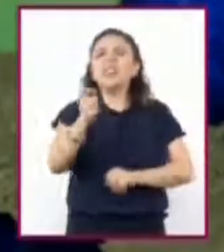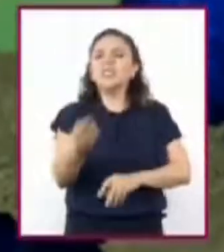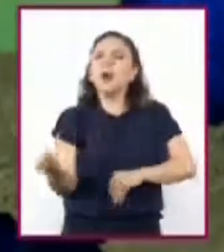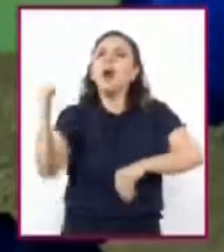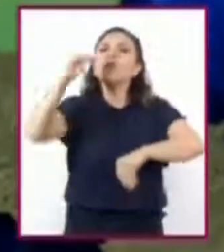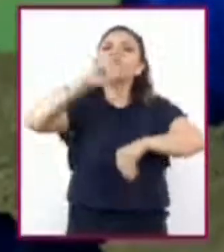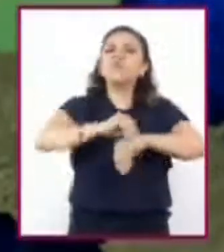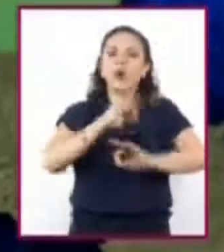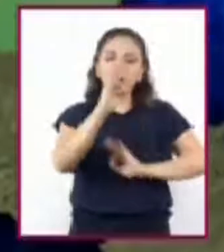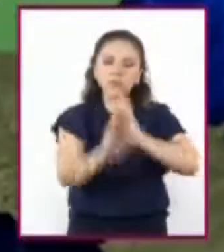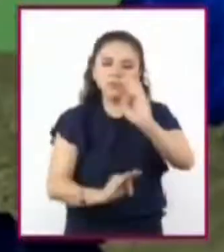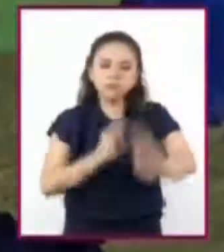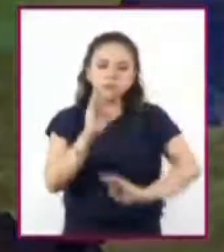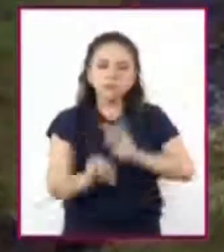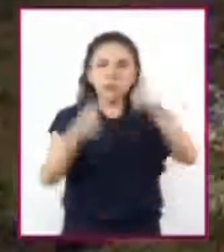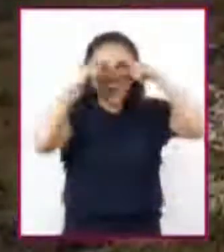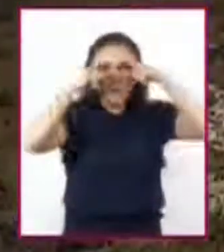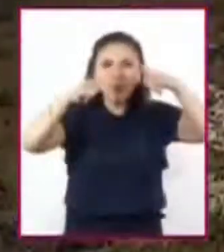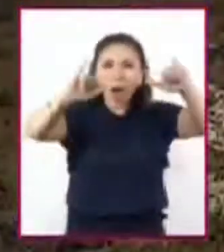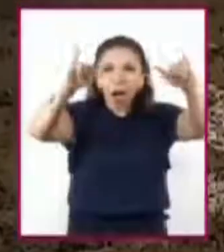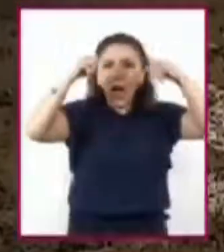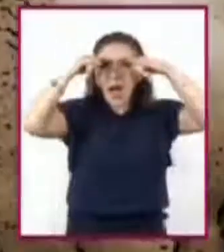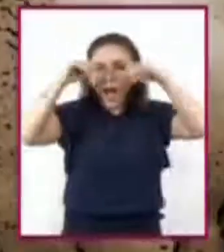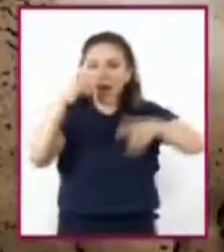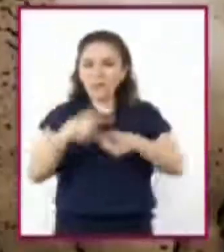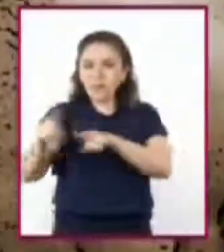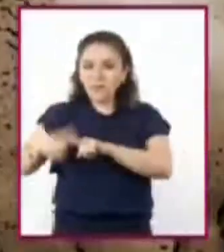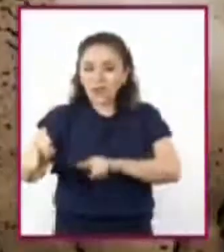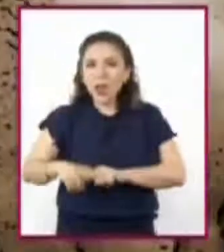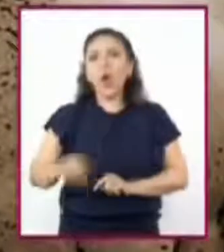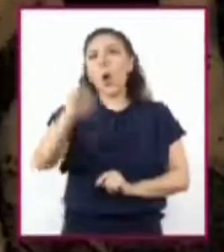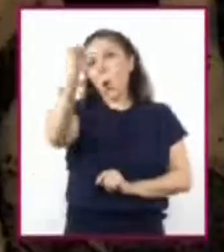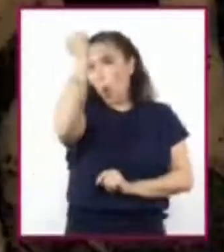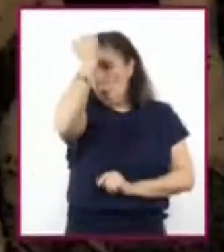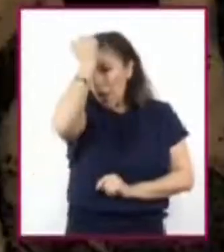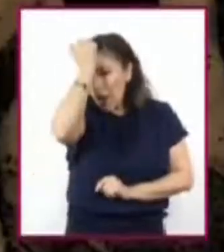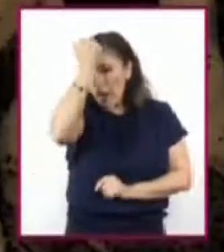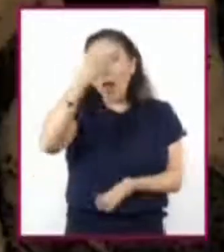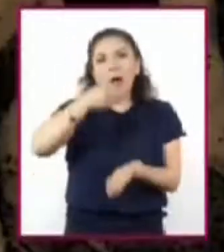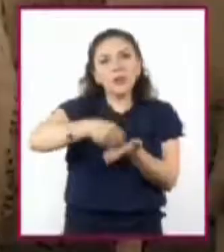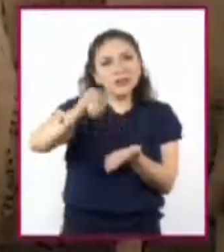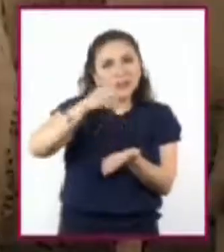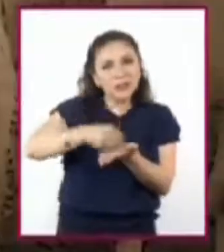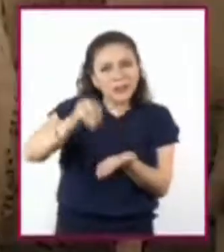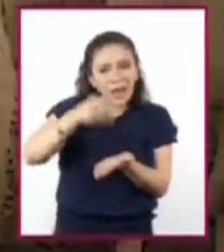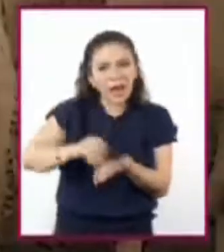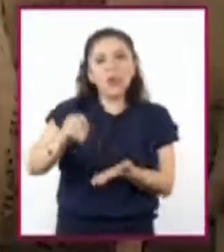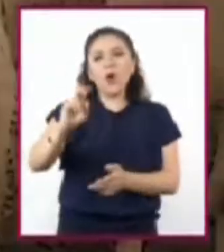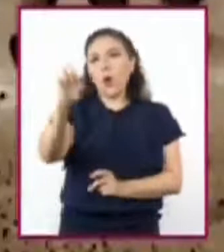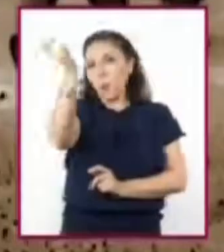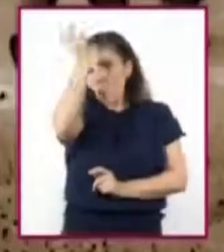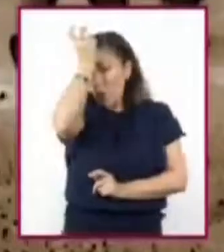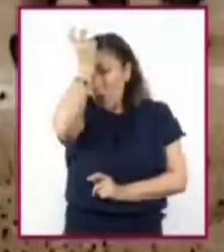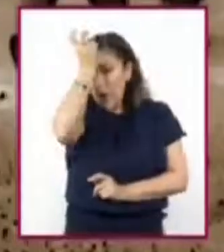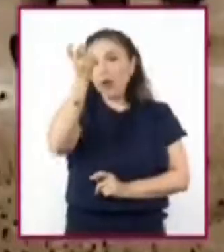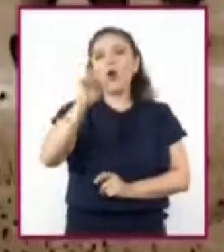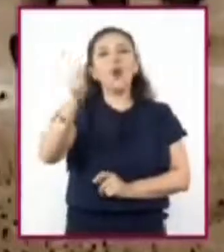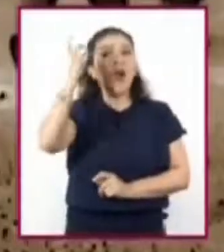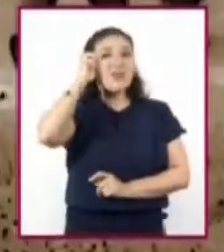introducción y la crianza de ganado bovino, ovino, porcino, caprino y